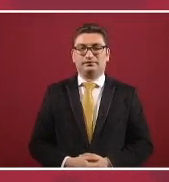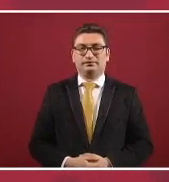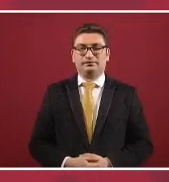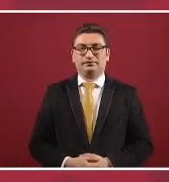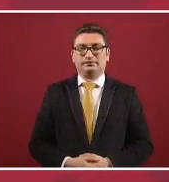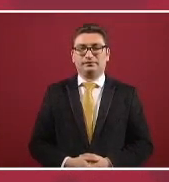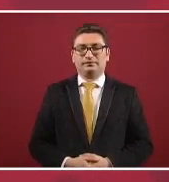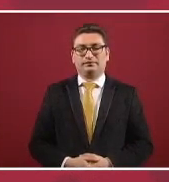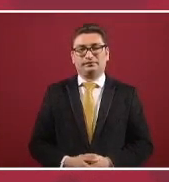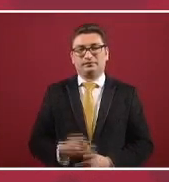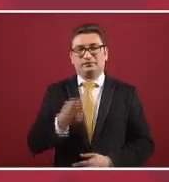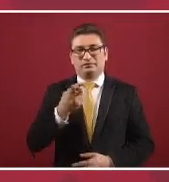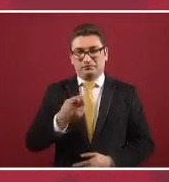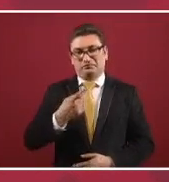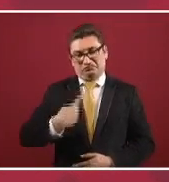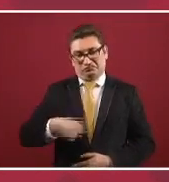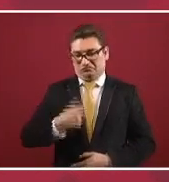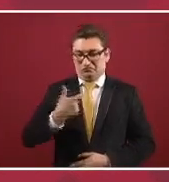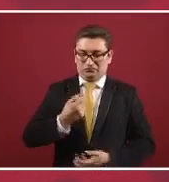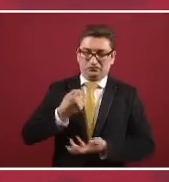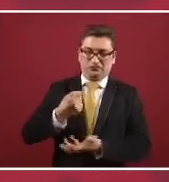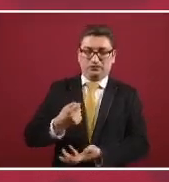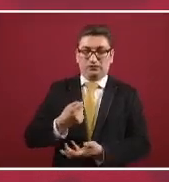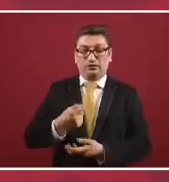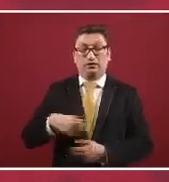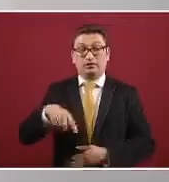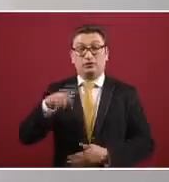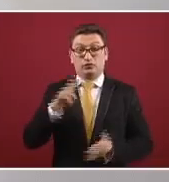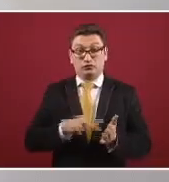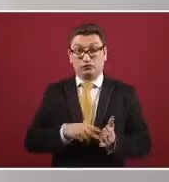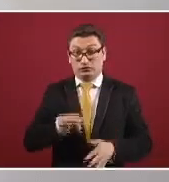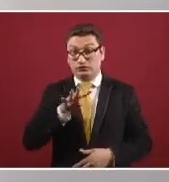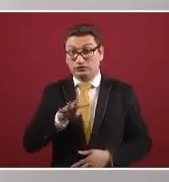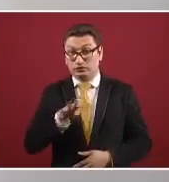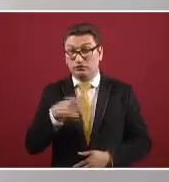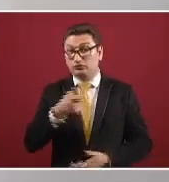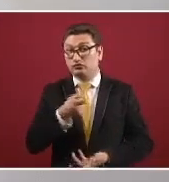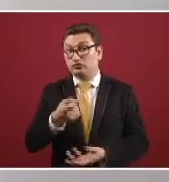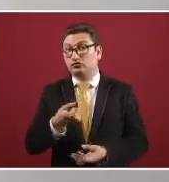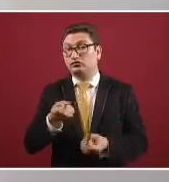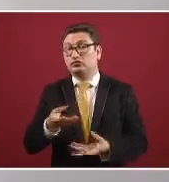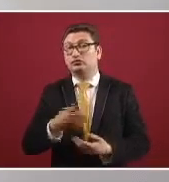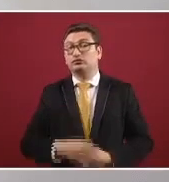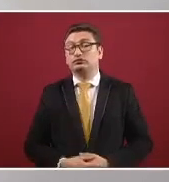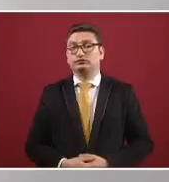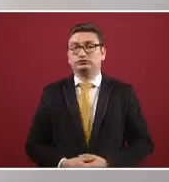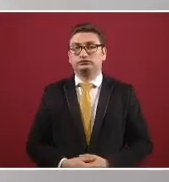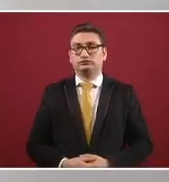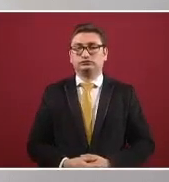destinando recursos. Este año se destinaron pues